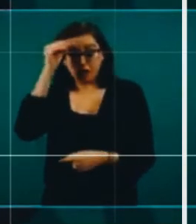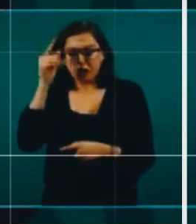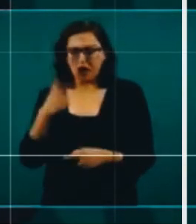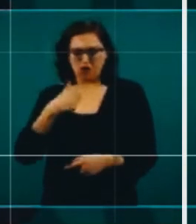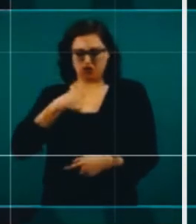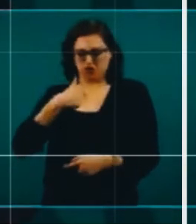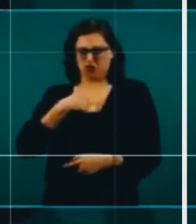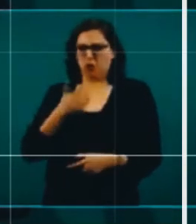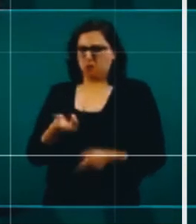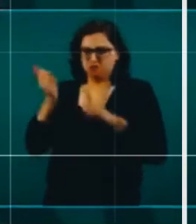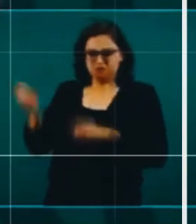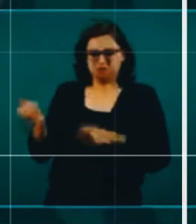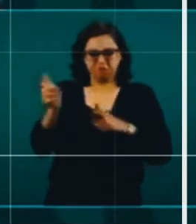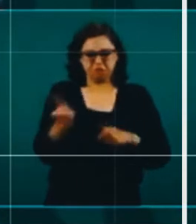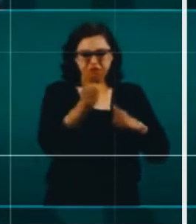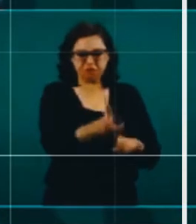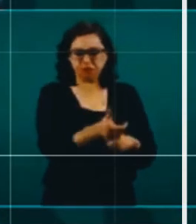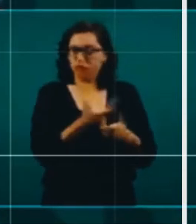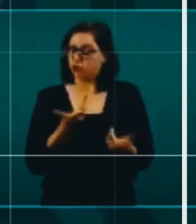que